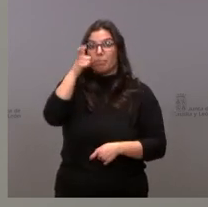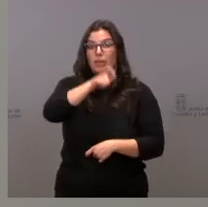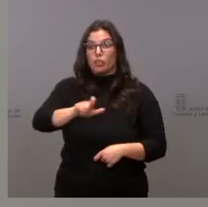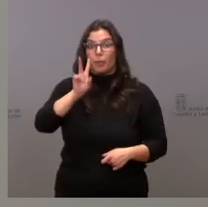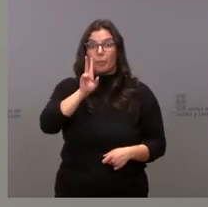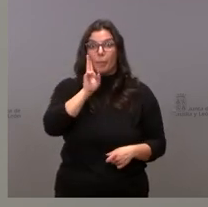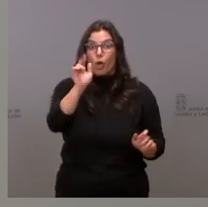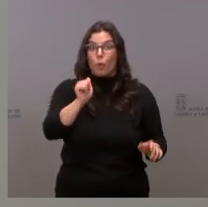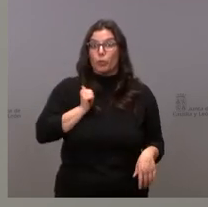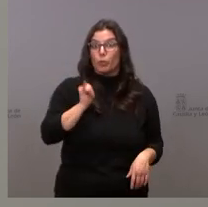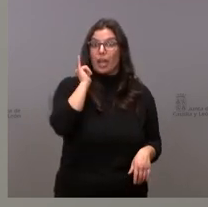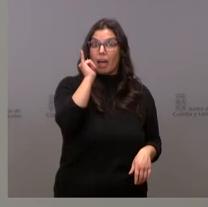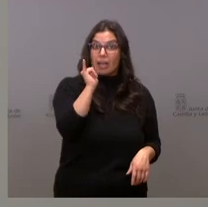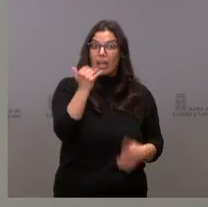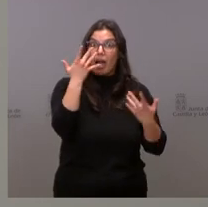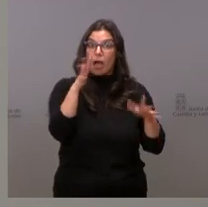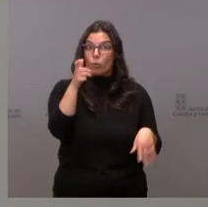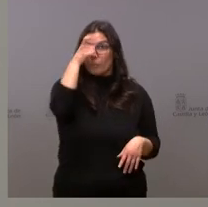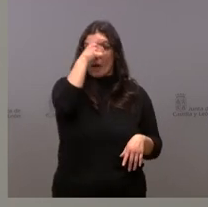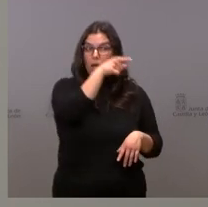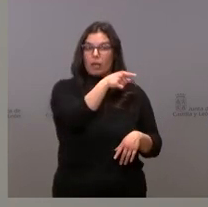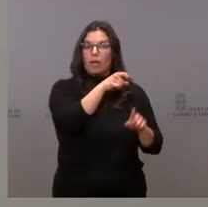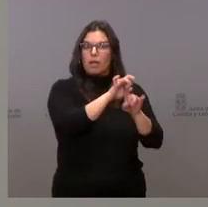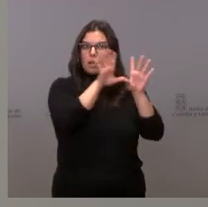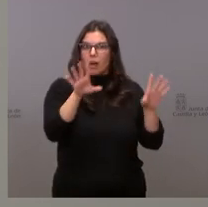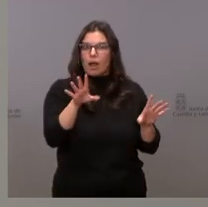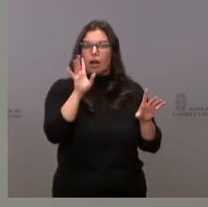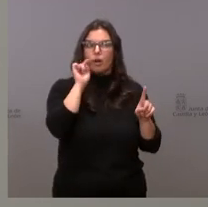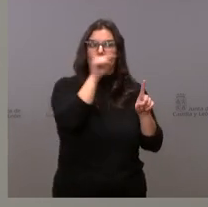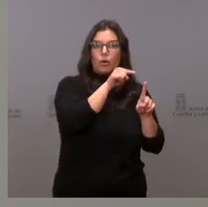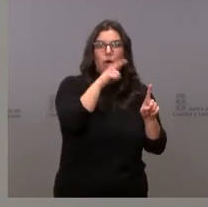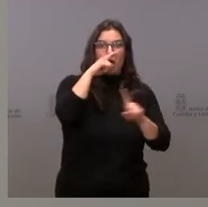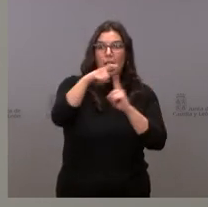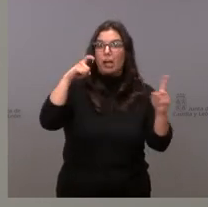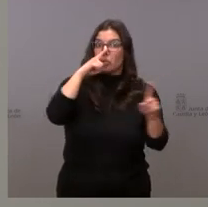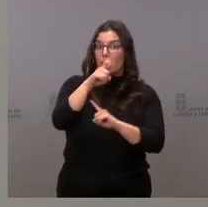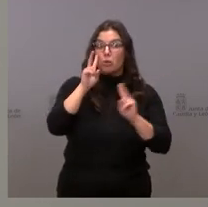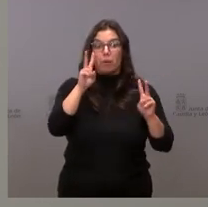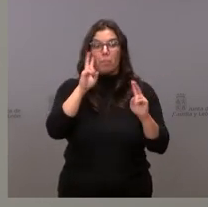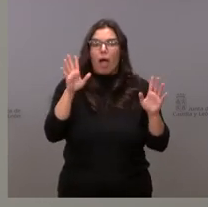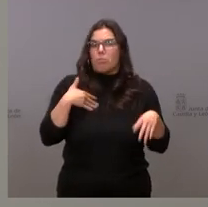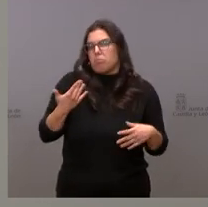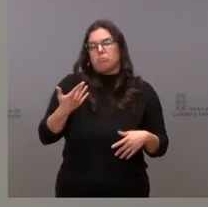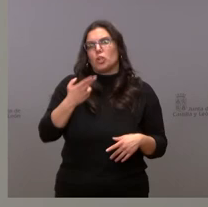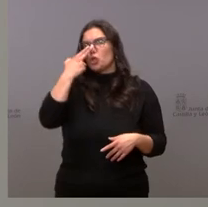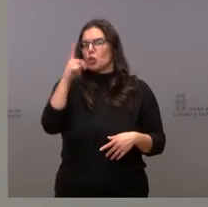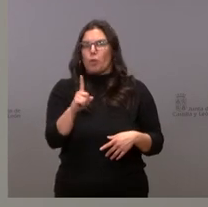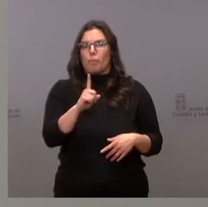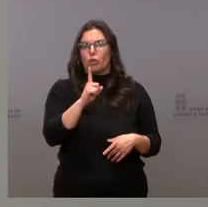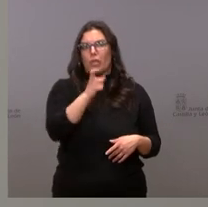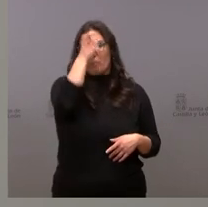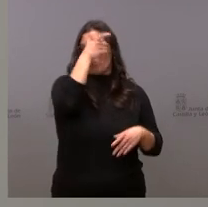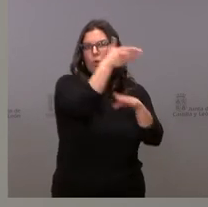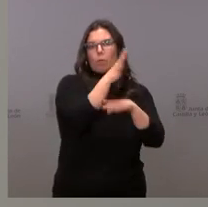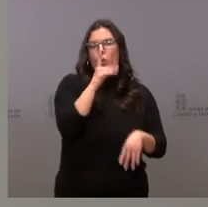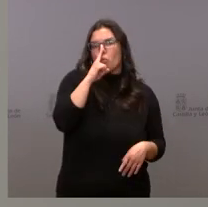de moverse de modo claro de modo concreto todos los años pues ocuparán puestos que ahora mismo les es más difícil ocupar